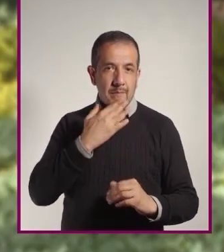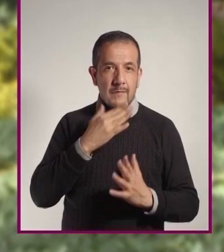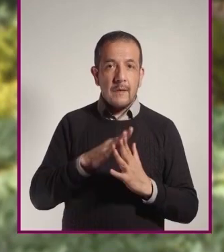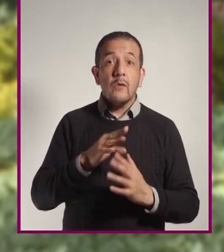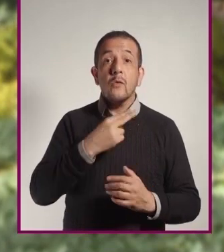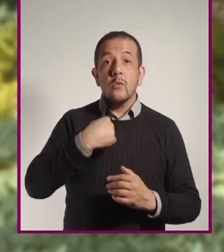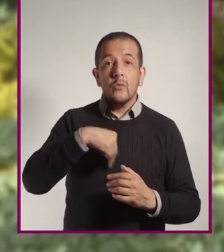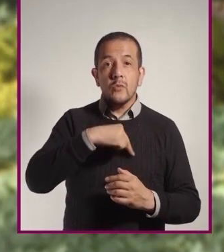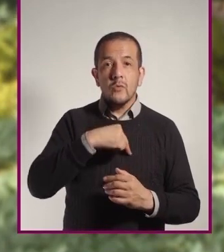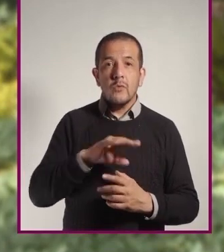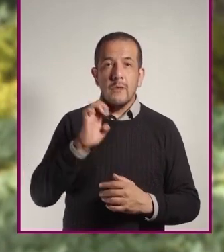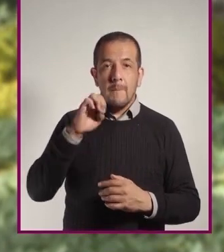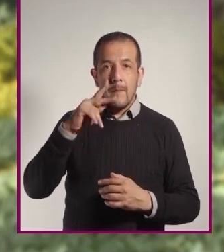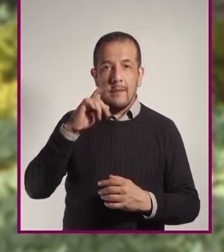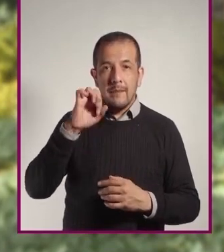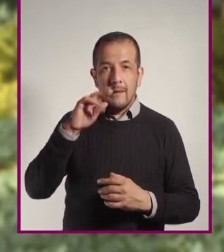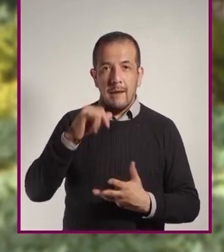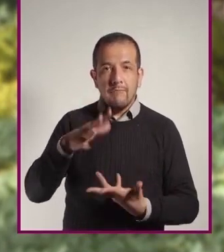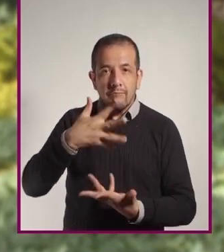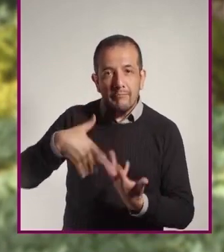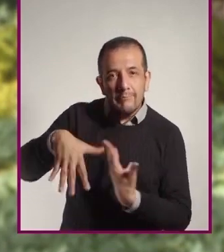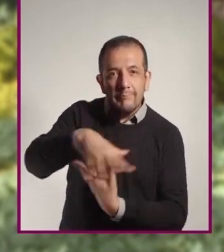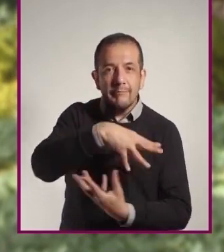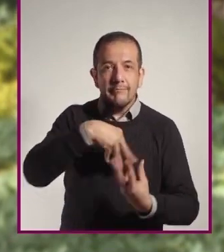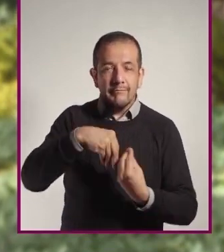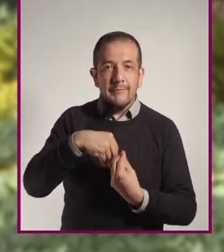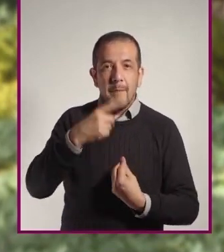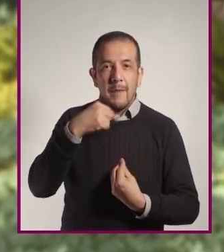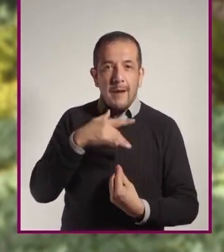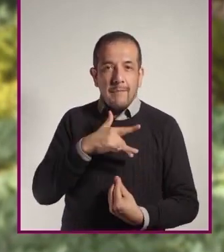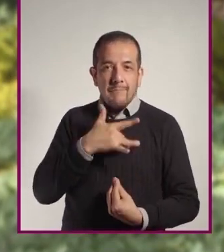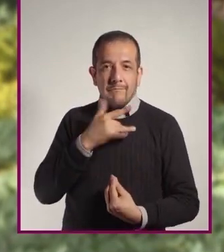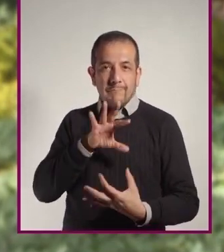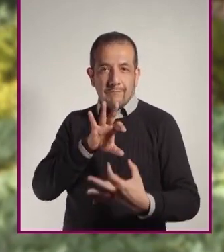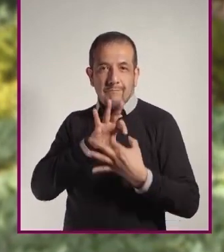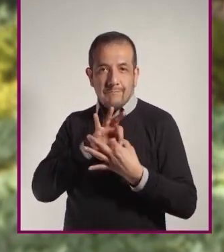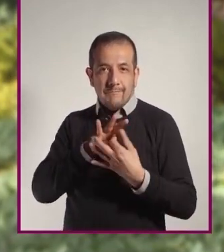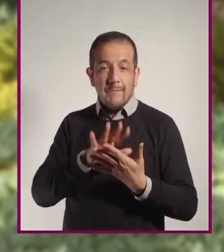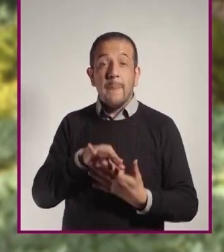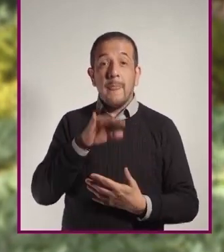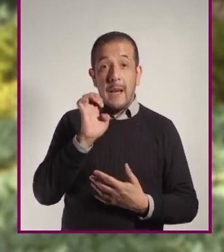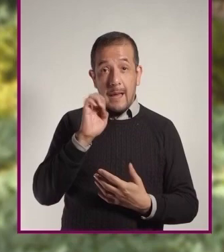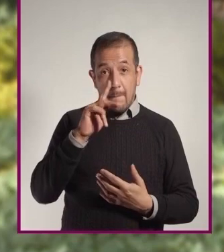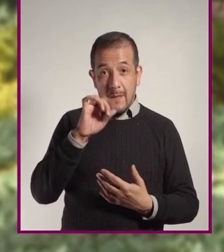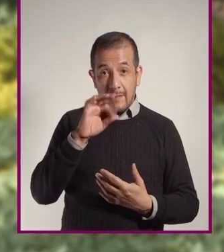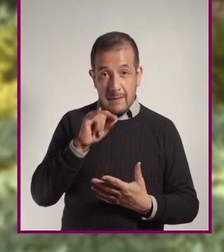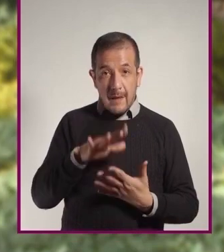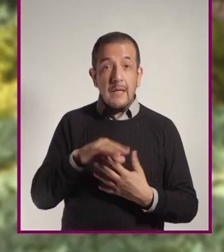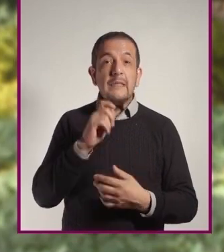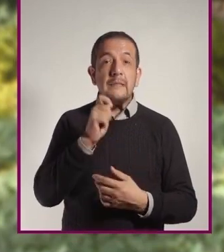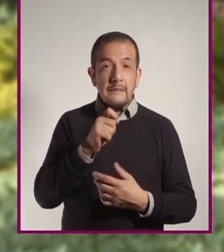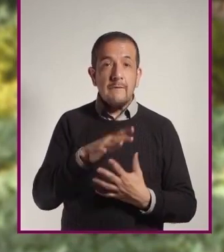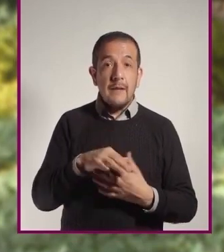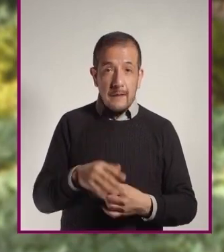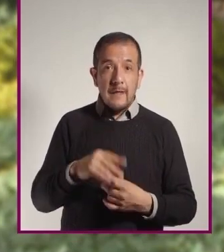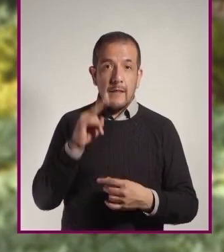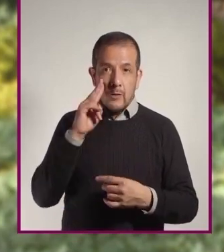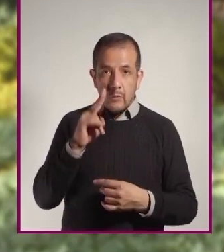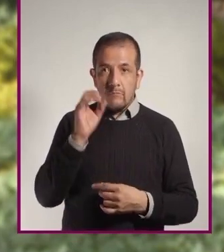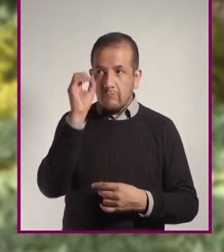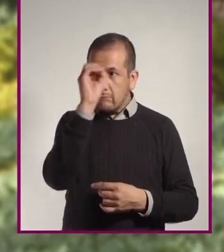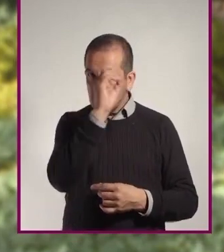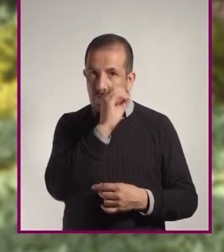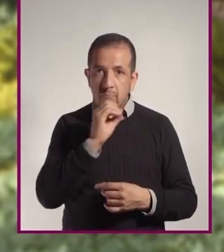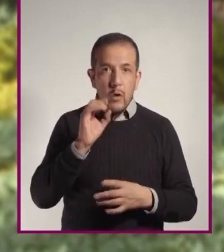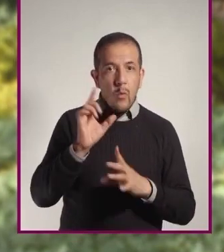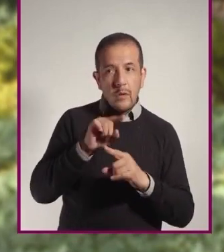empatía a la capacidad humana de identificarnos con alguien y compartir sus sentimientos. La empatía surge de la observación y de la conciencia